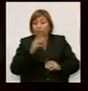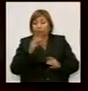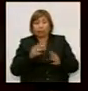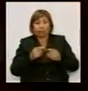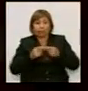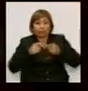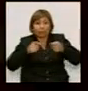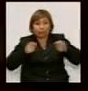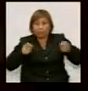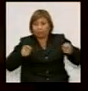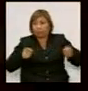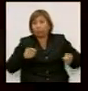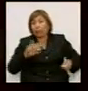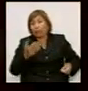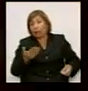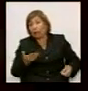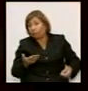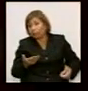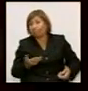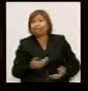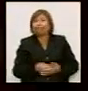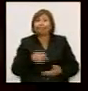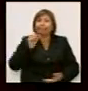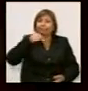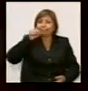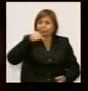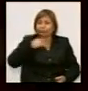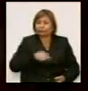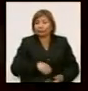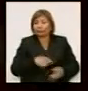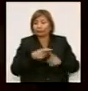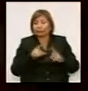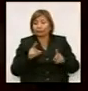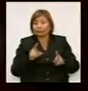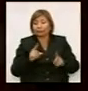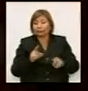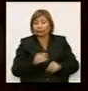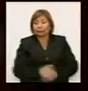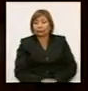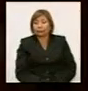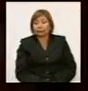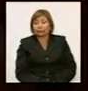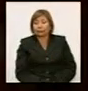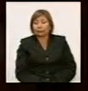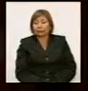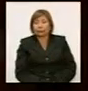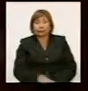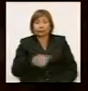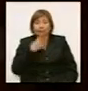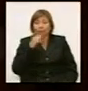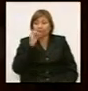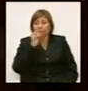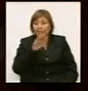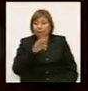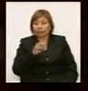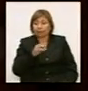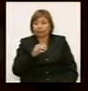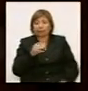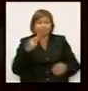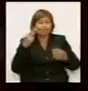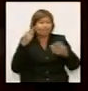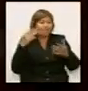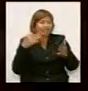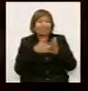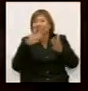estilacho. Ah, sí, pero, y comienzan a poner las